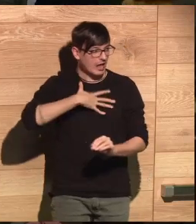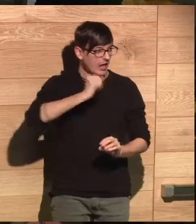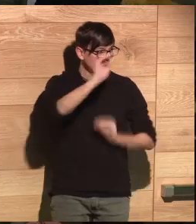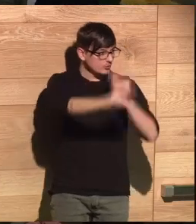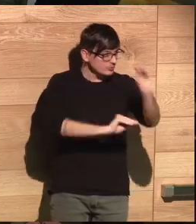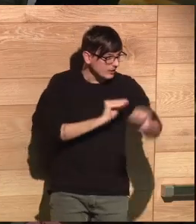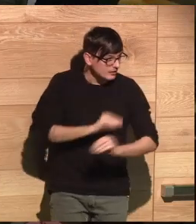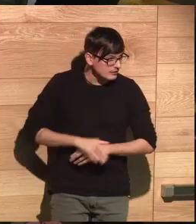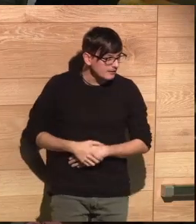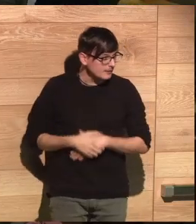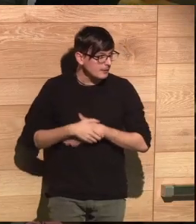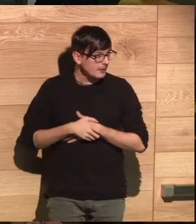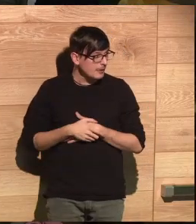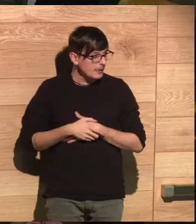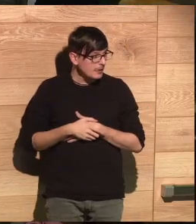comenzar.